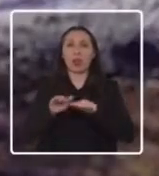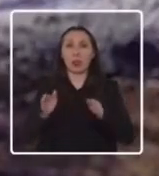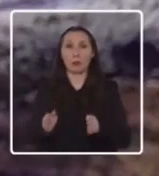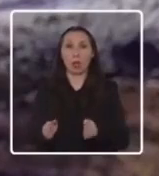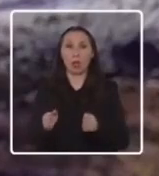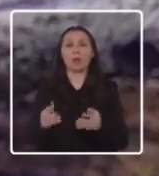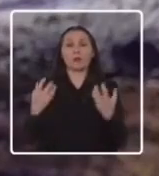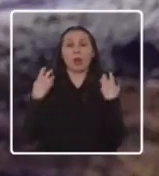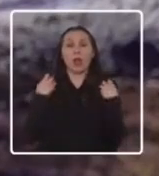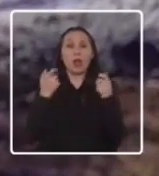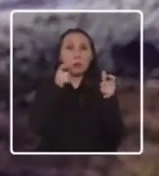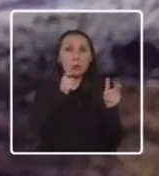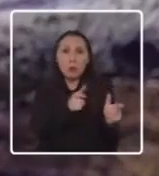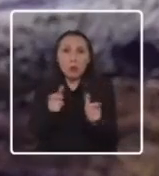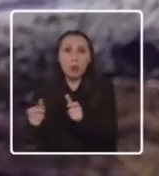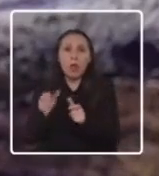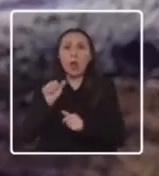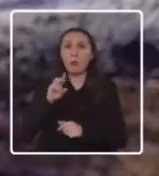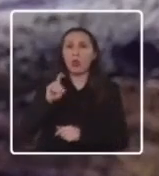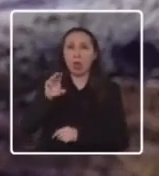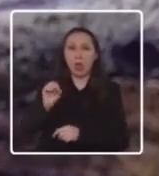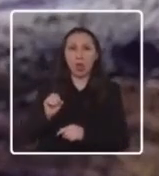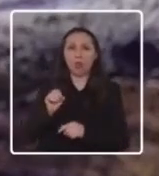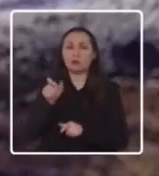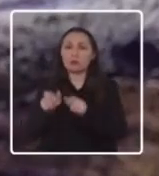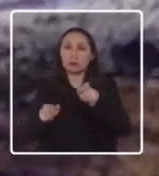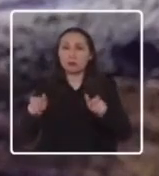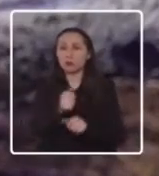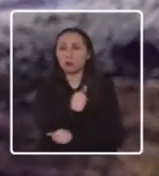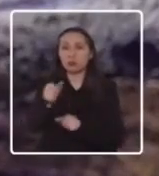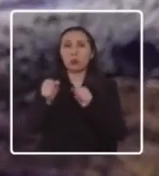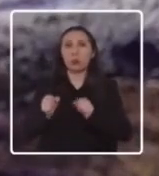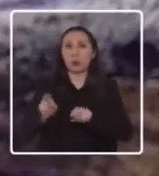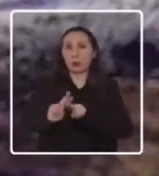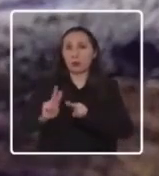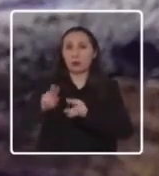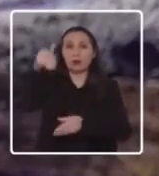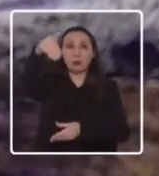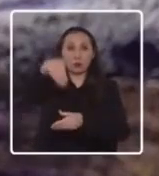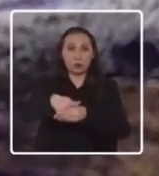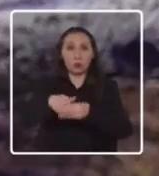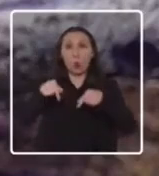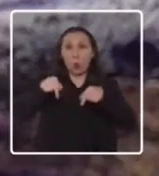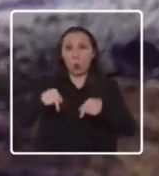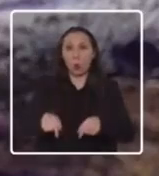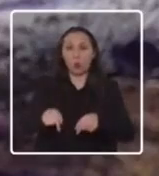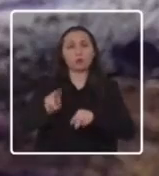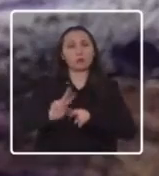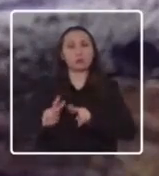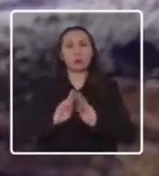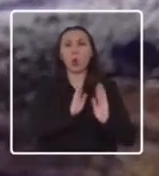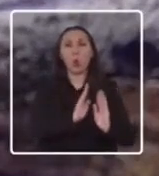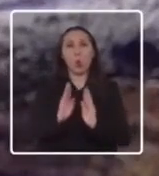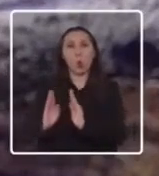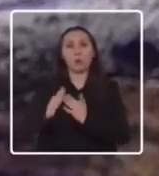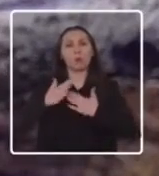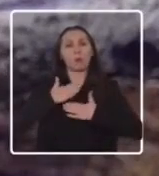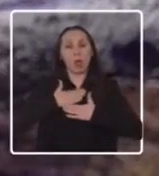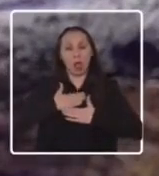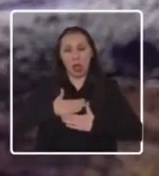a apoderados y apoderadas y a todos quienes han hecho posible que el plebiscito de hoy se realice en orden y